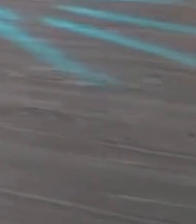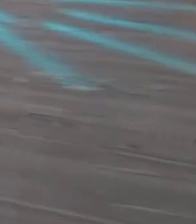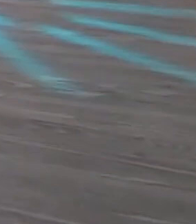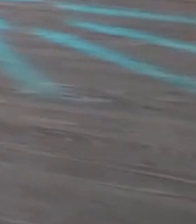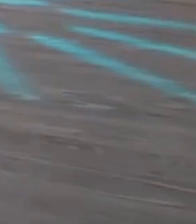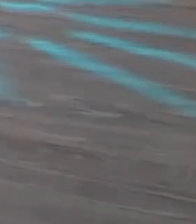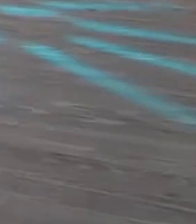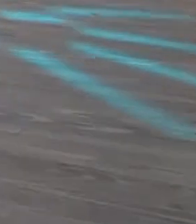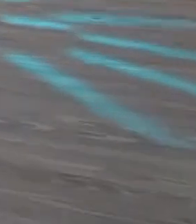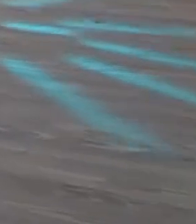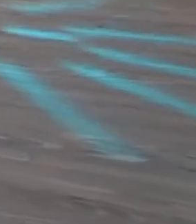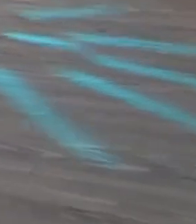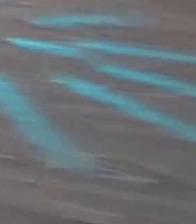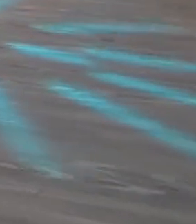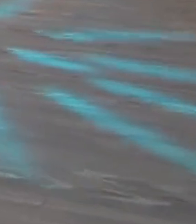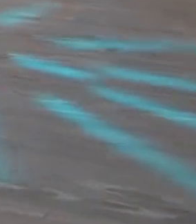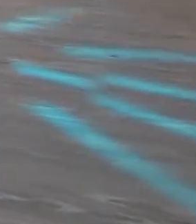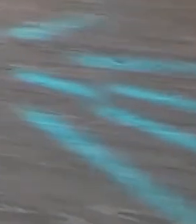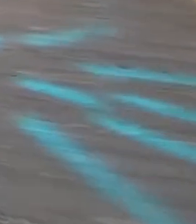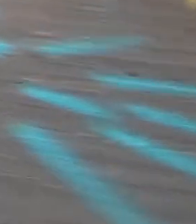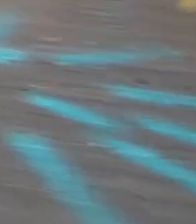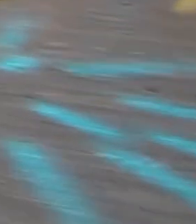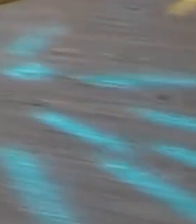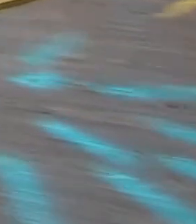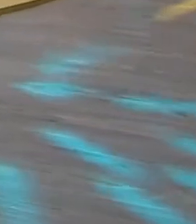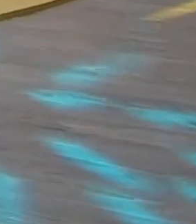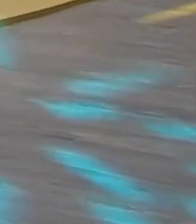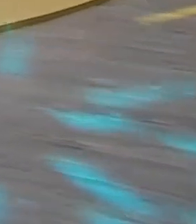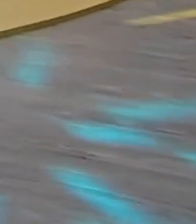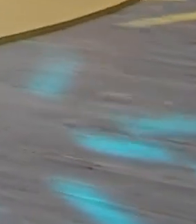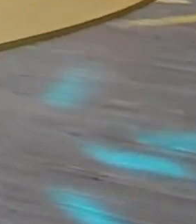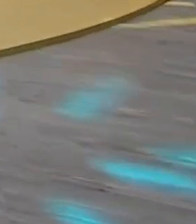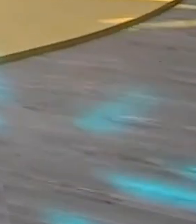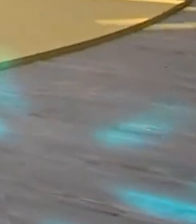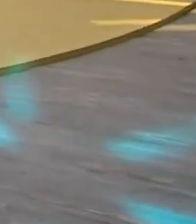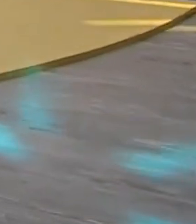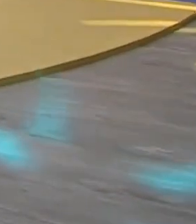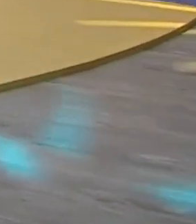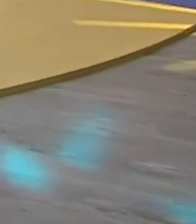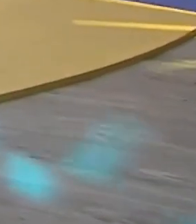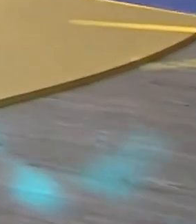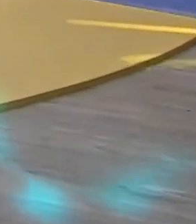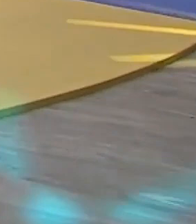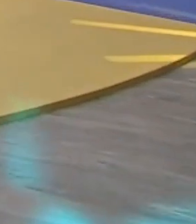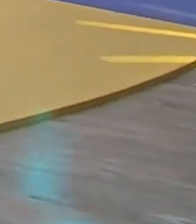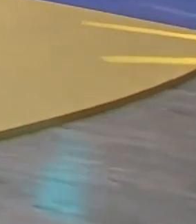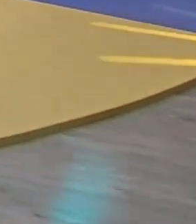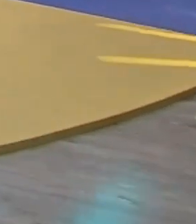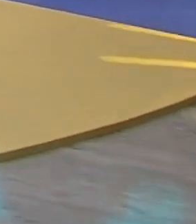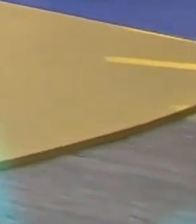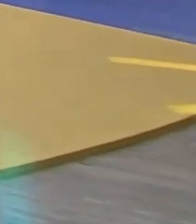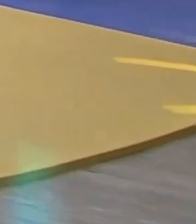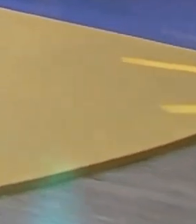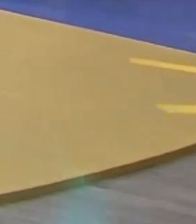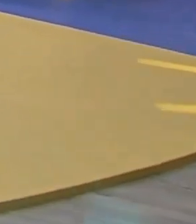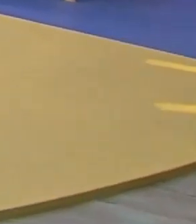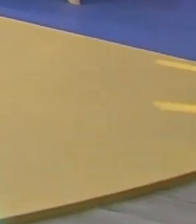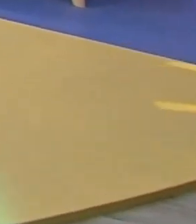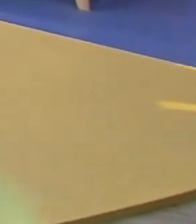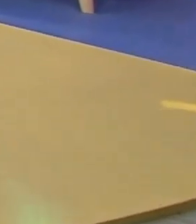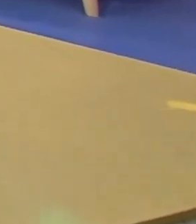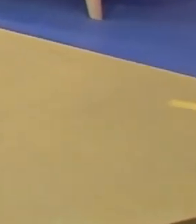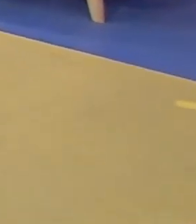Ya estamos de vuelta. Fátima, te cuento que hoy compartiremos otra historia de éxito en la que su protagonista nos visita